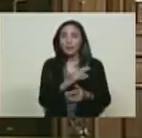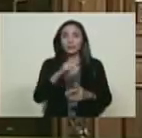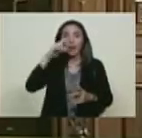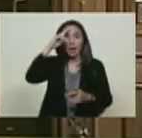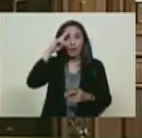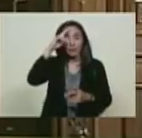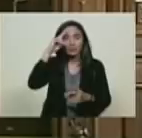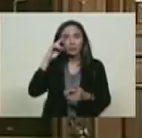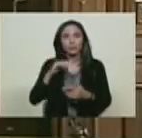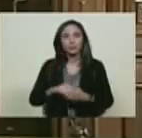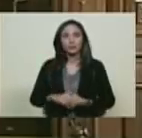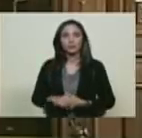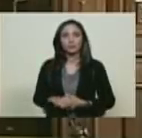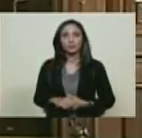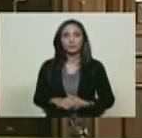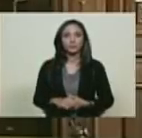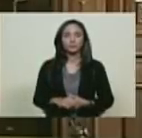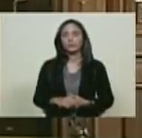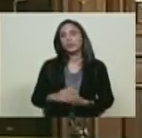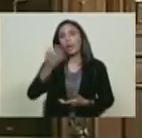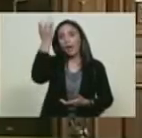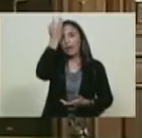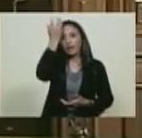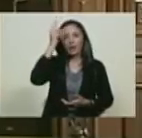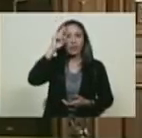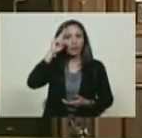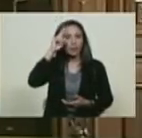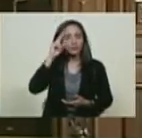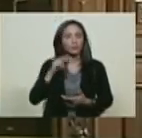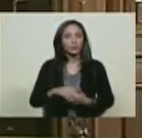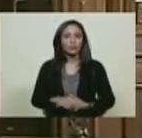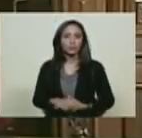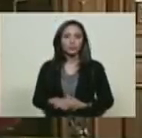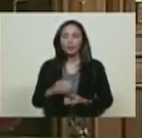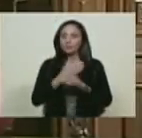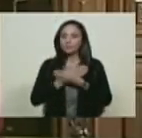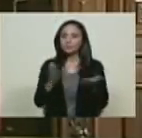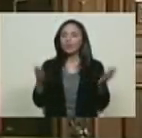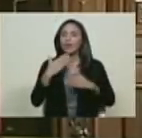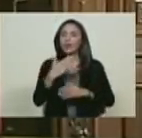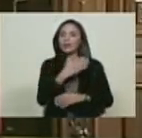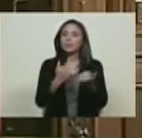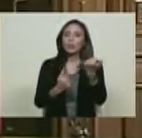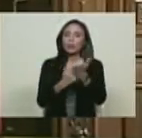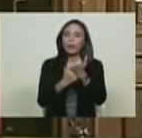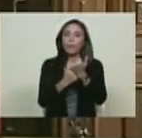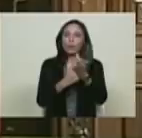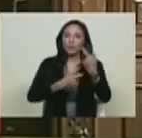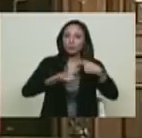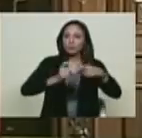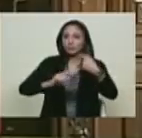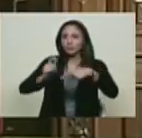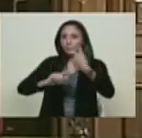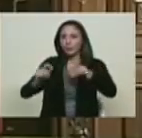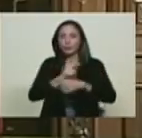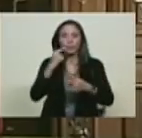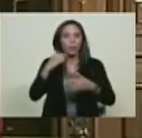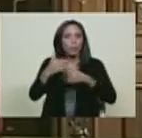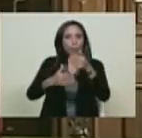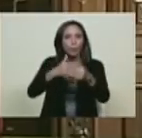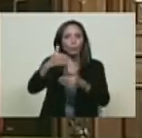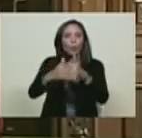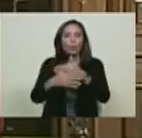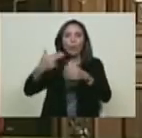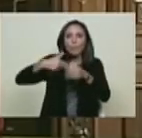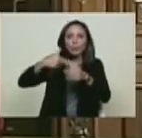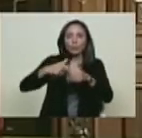Saudita, al rey de Arabia Saudita. Le doy las gracias a todos nuestros socios y vamos a seguir consolidando